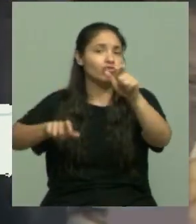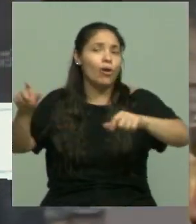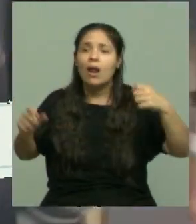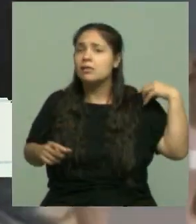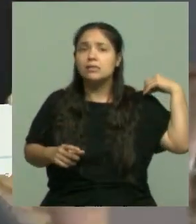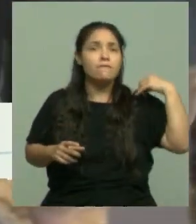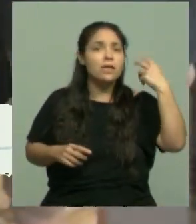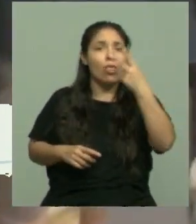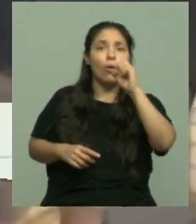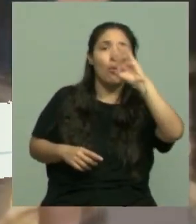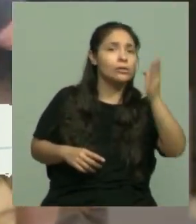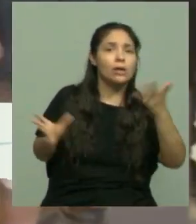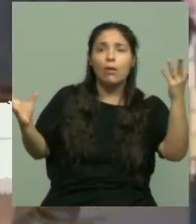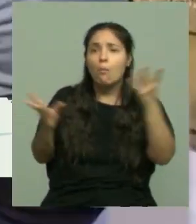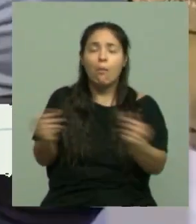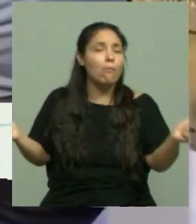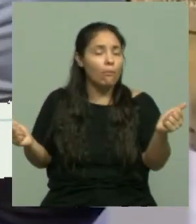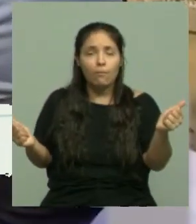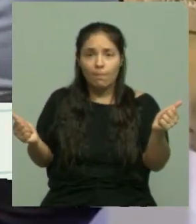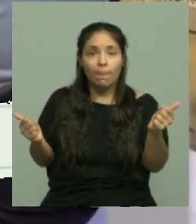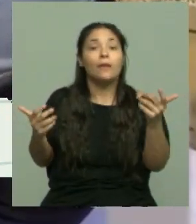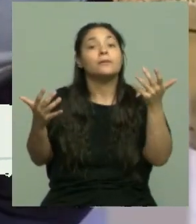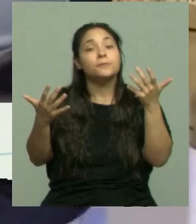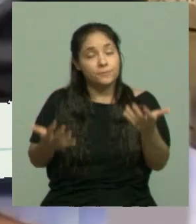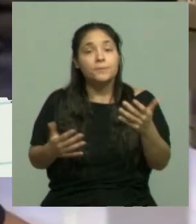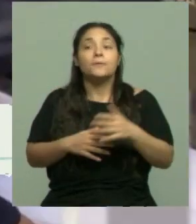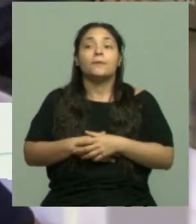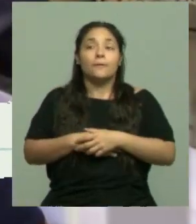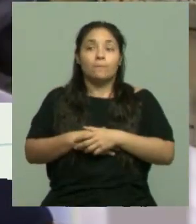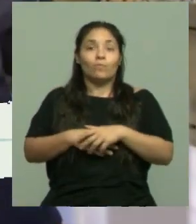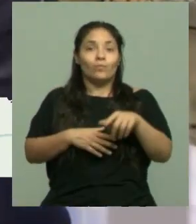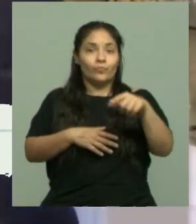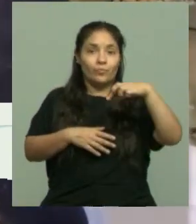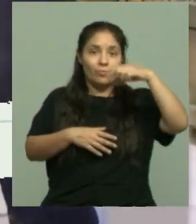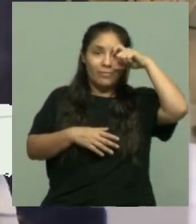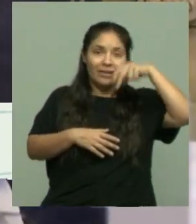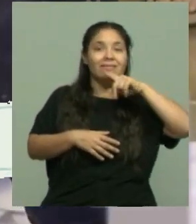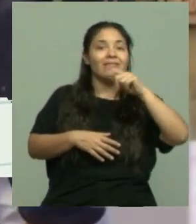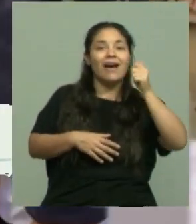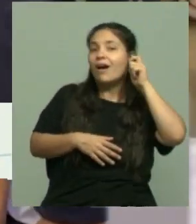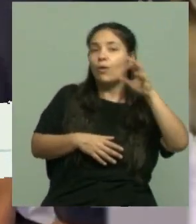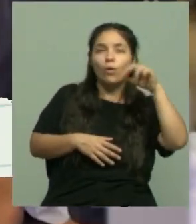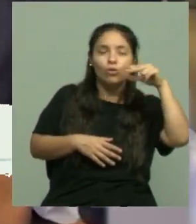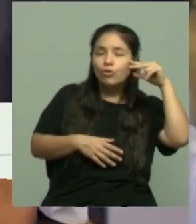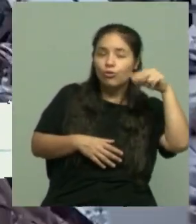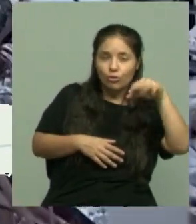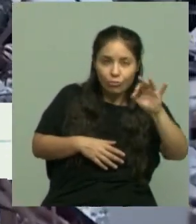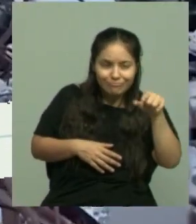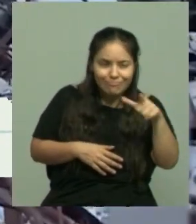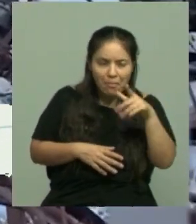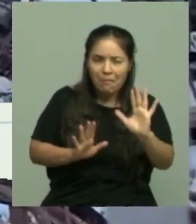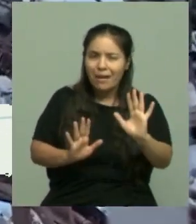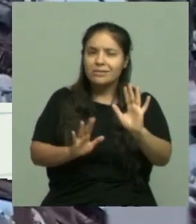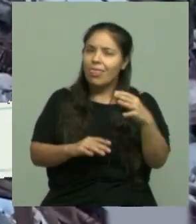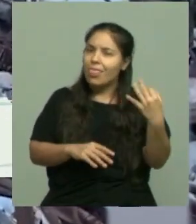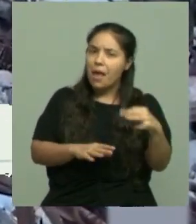gravedad tremenda y la realidad es que la postura del Pentágono creo que debería ir por otro lado. Creo que el